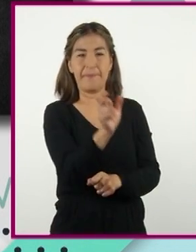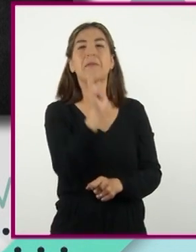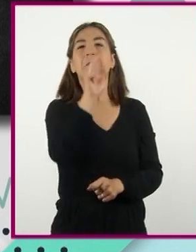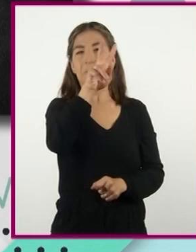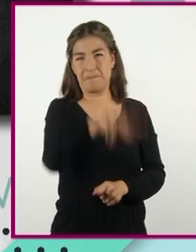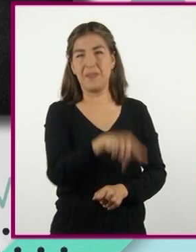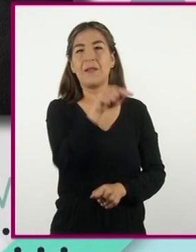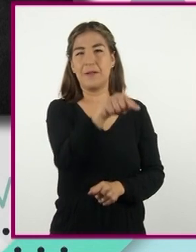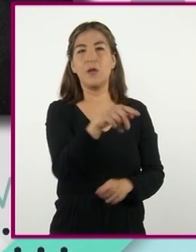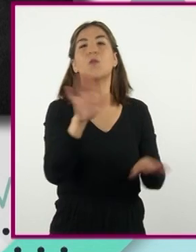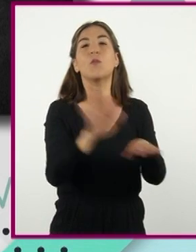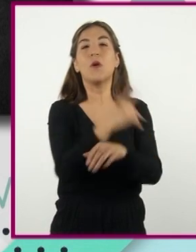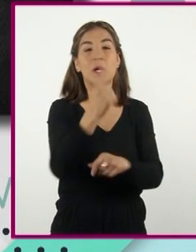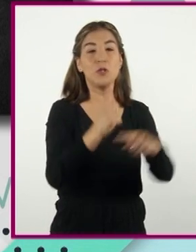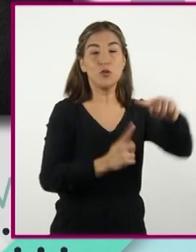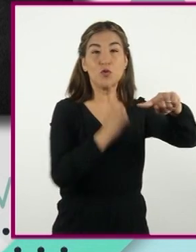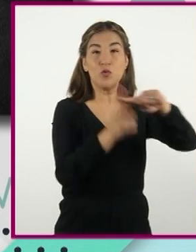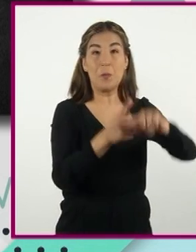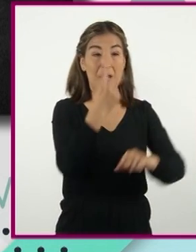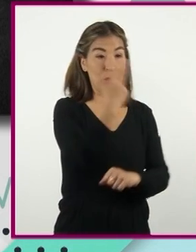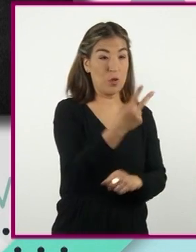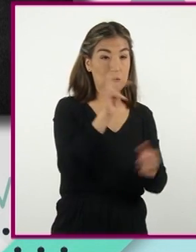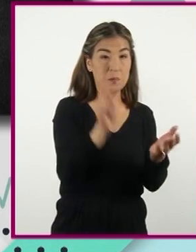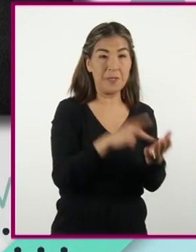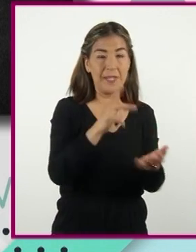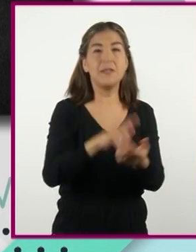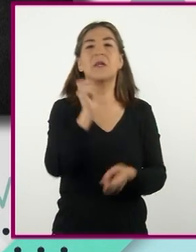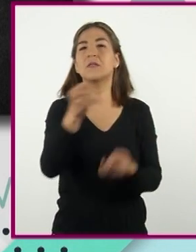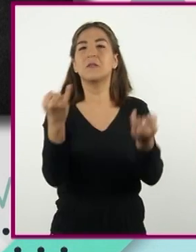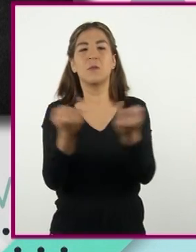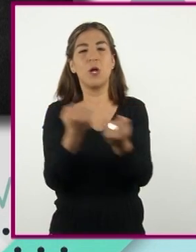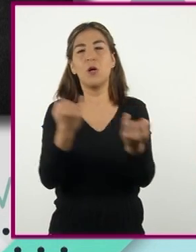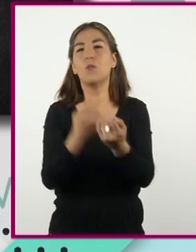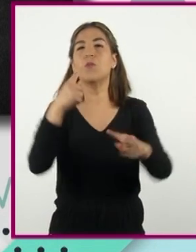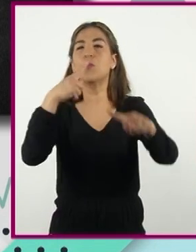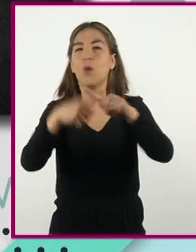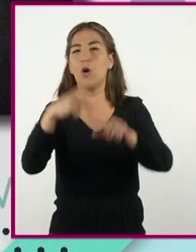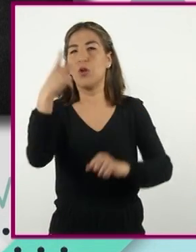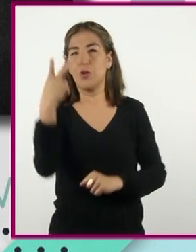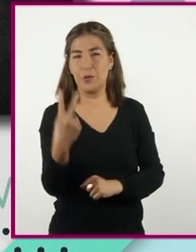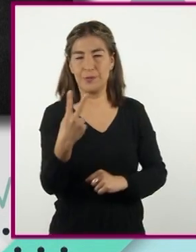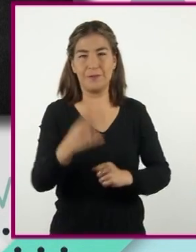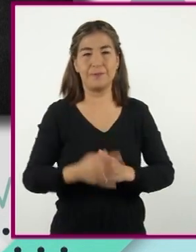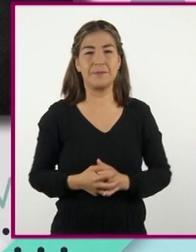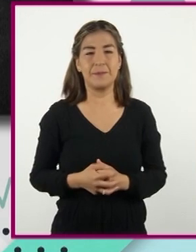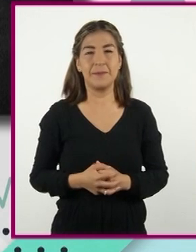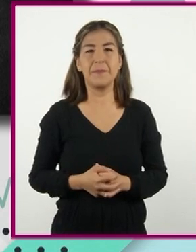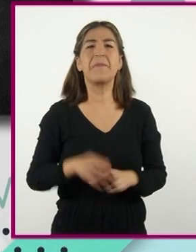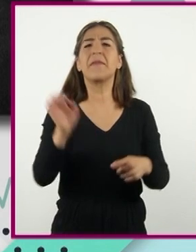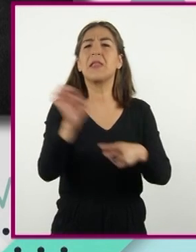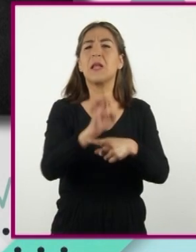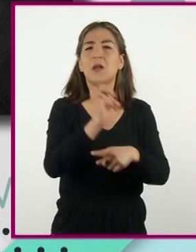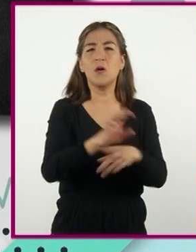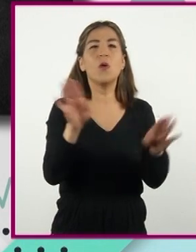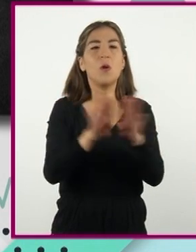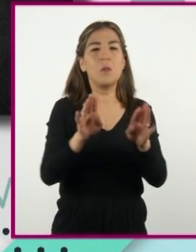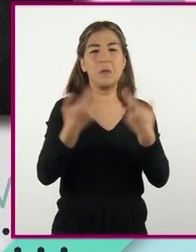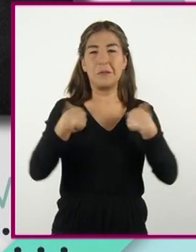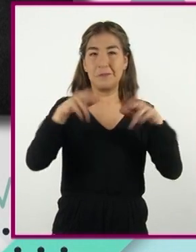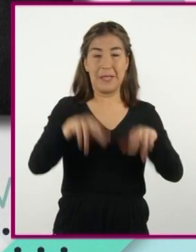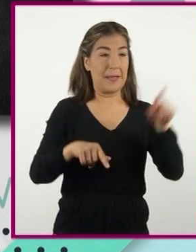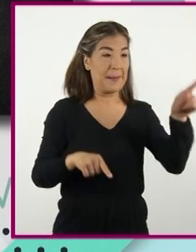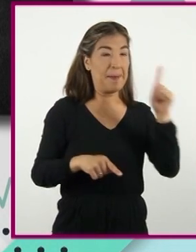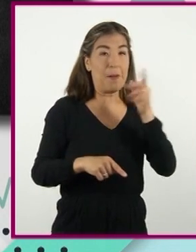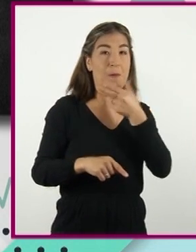cierta, porque sumar x 2 veces es igual que multiplicarla por 2. Entonces, las expresiones que